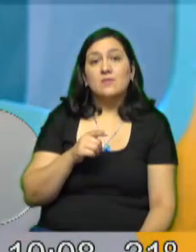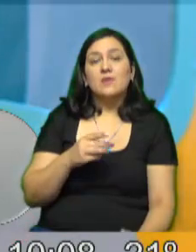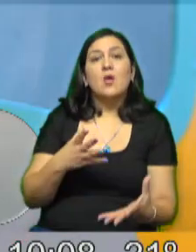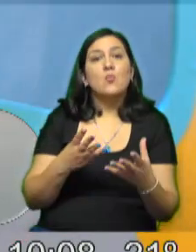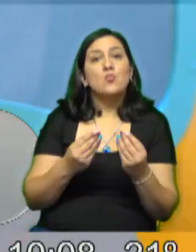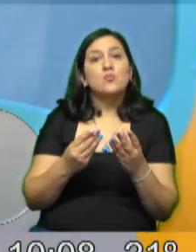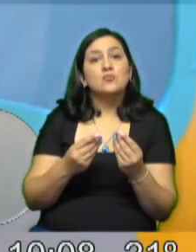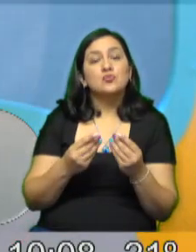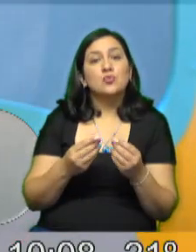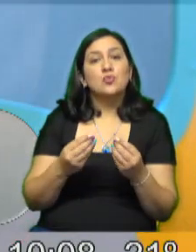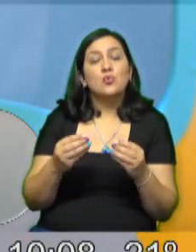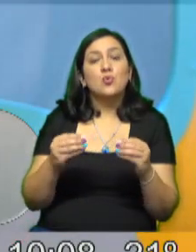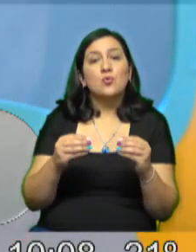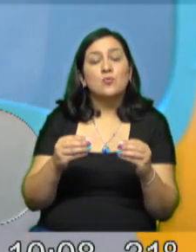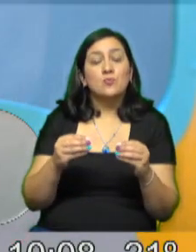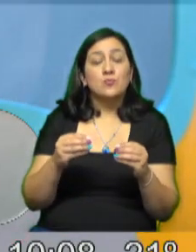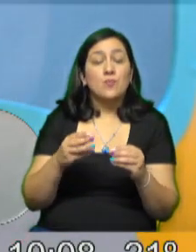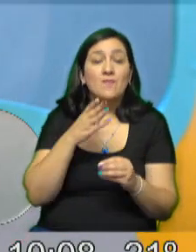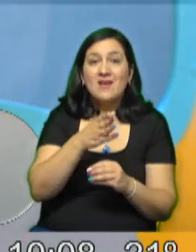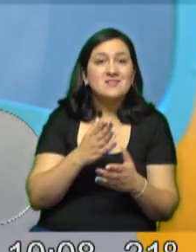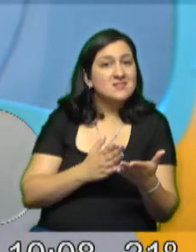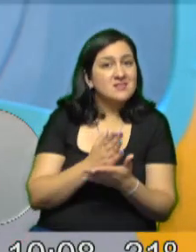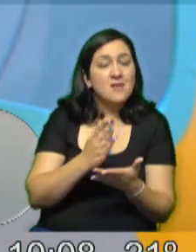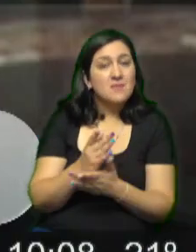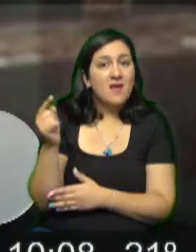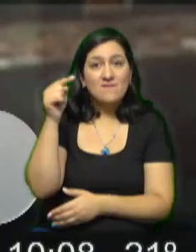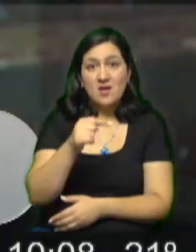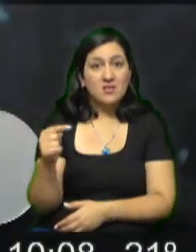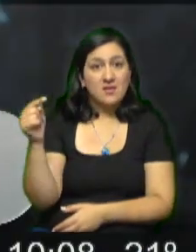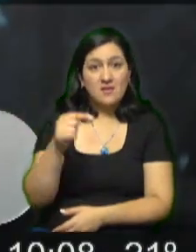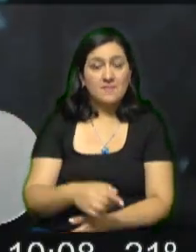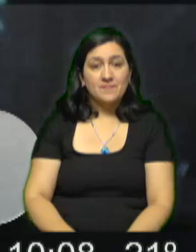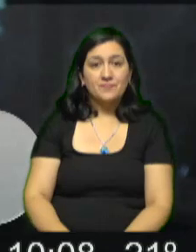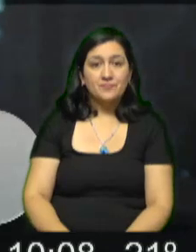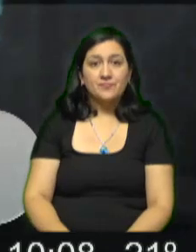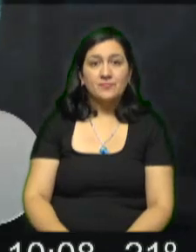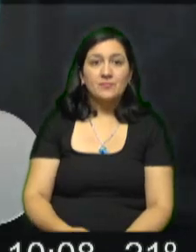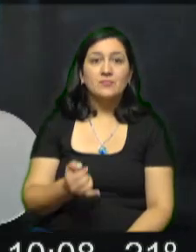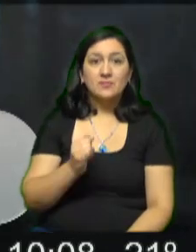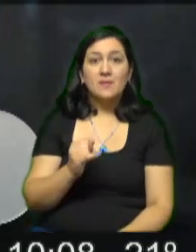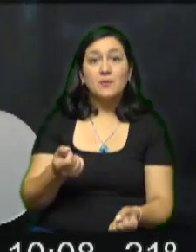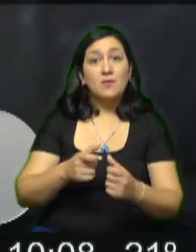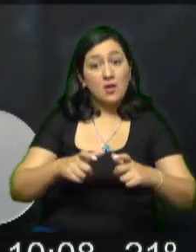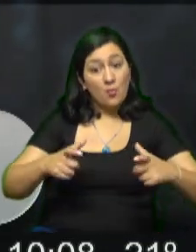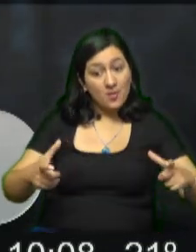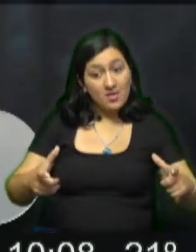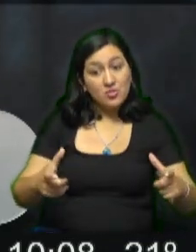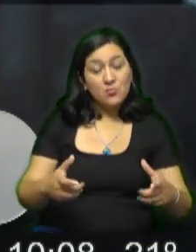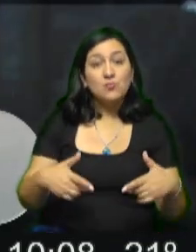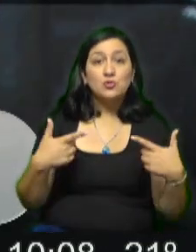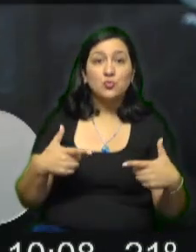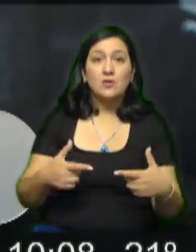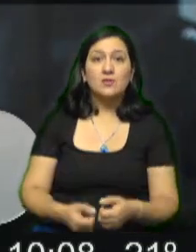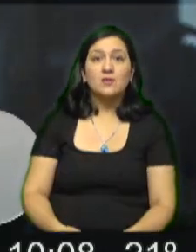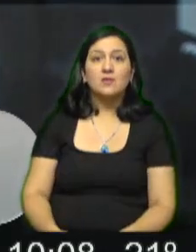son una cofradía, gente que va sola, va siempre a verte, ¿no? Sí. Pero va en aumento esa cofradía también, por suerte. Si